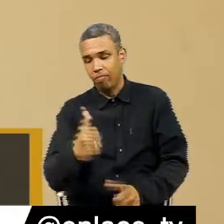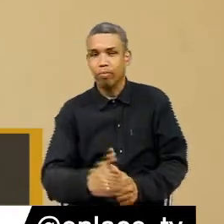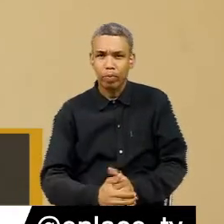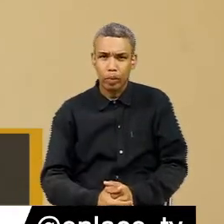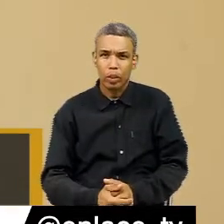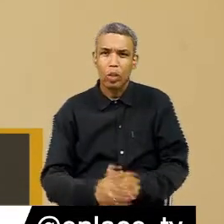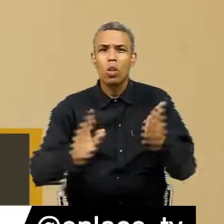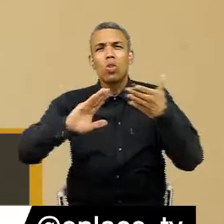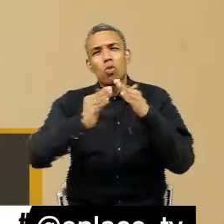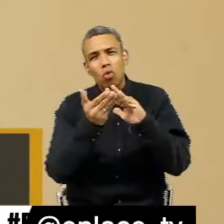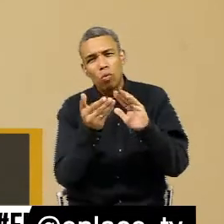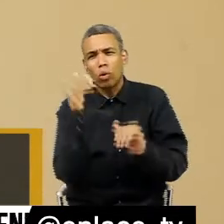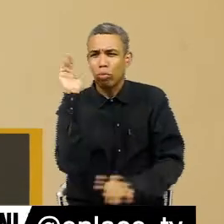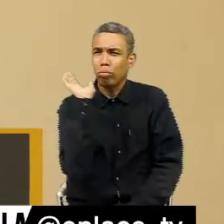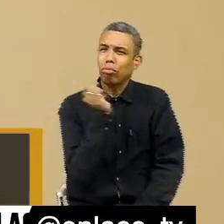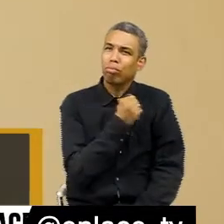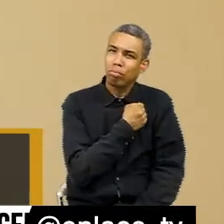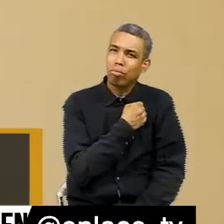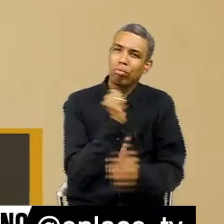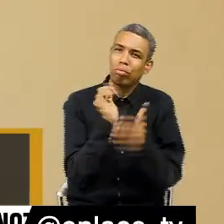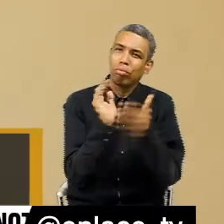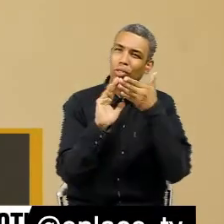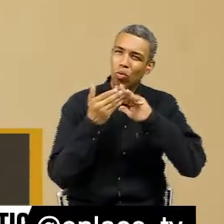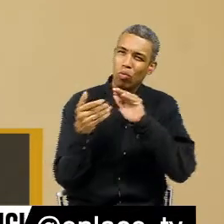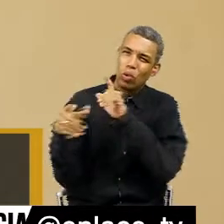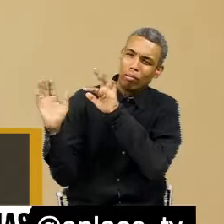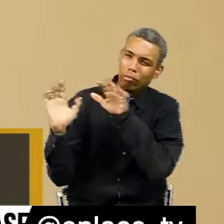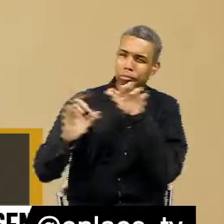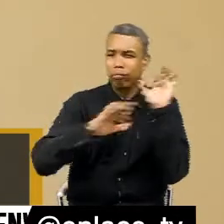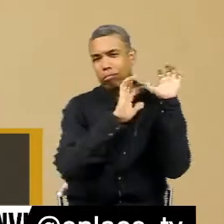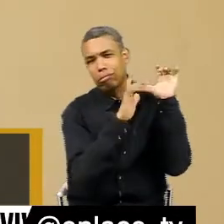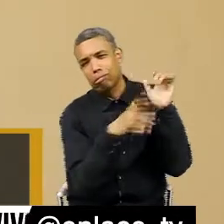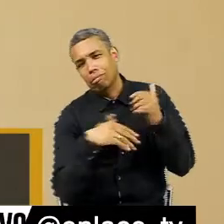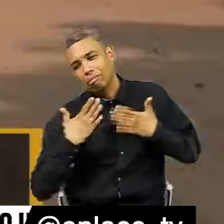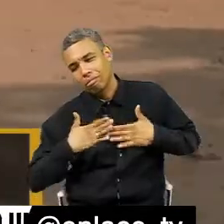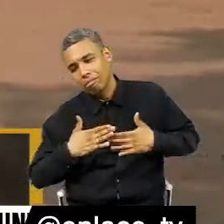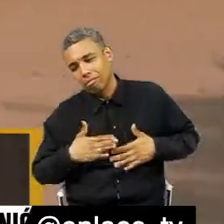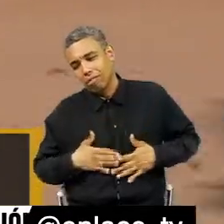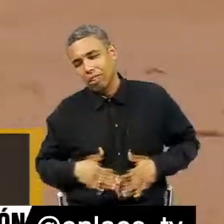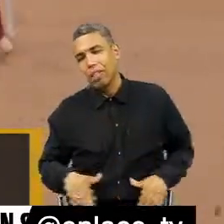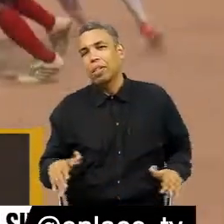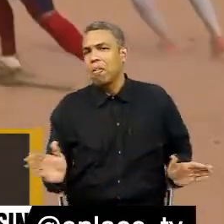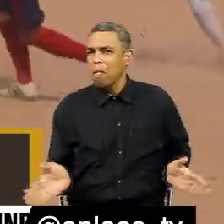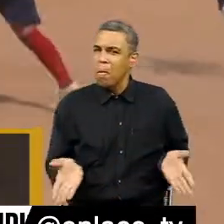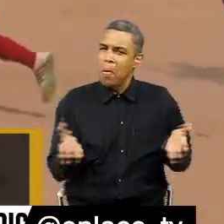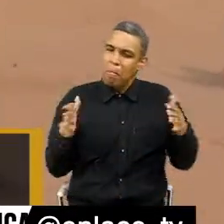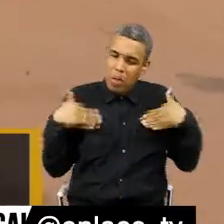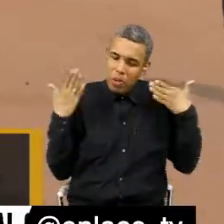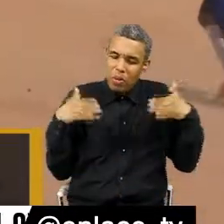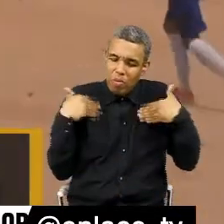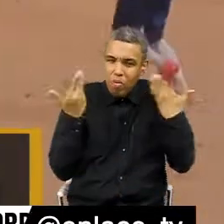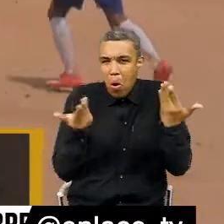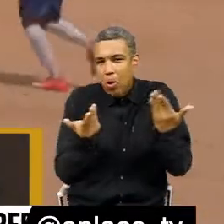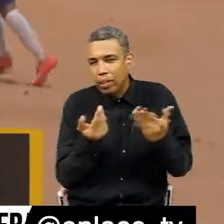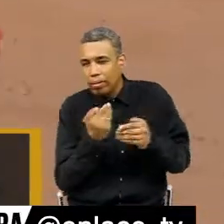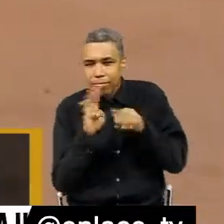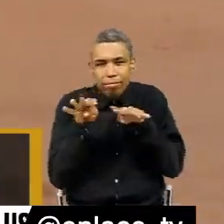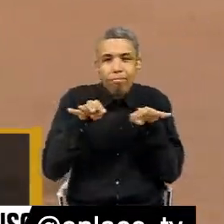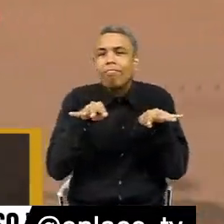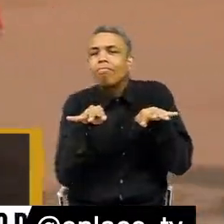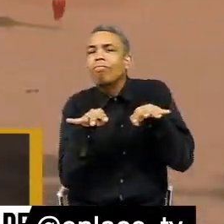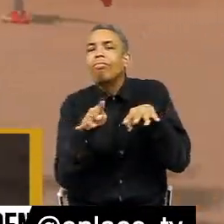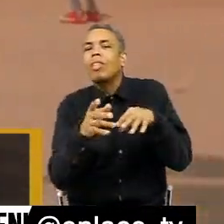auge, muy acogido, allá llega la gente, se refresca, se alegra, se divierte viendo